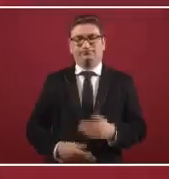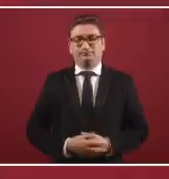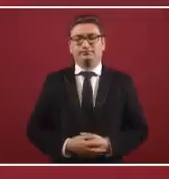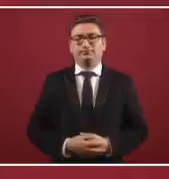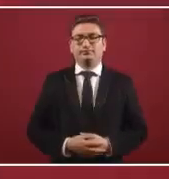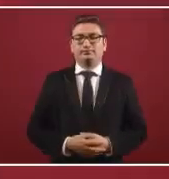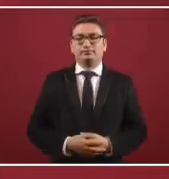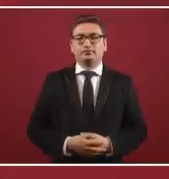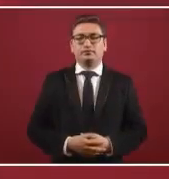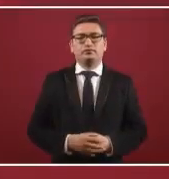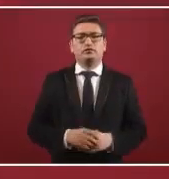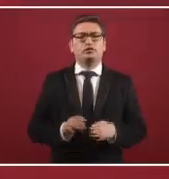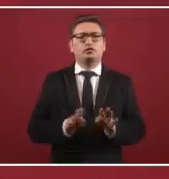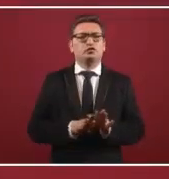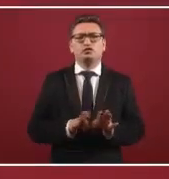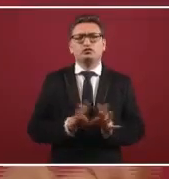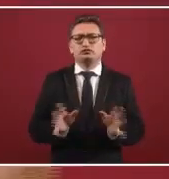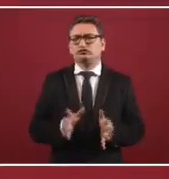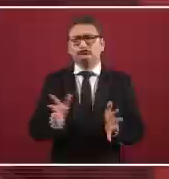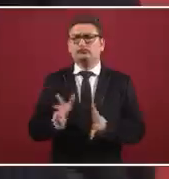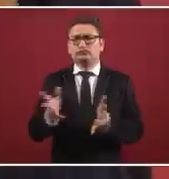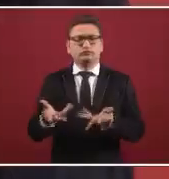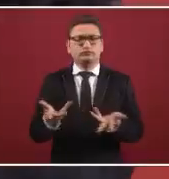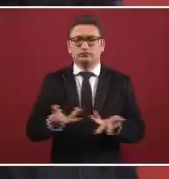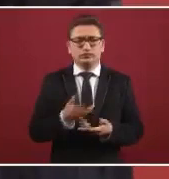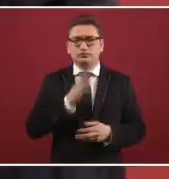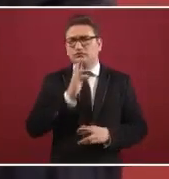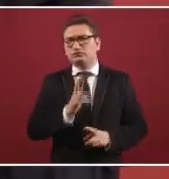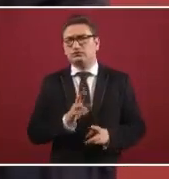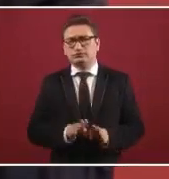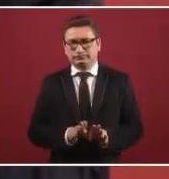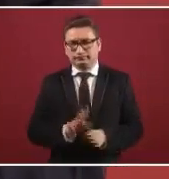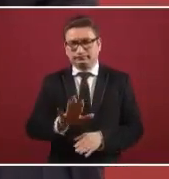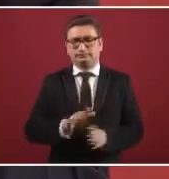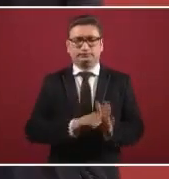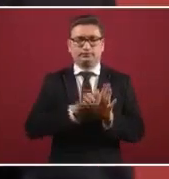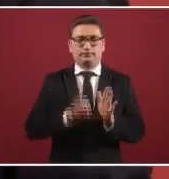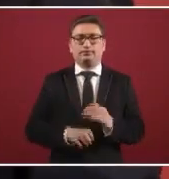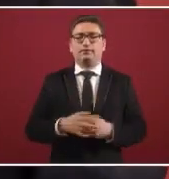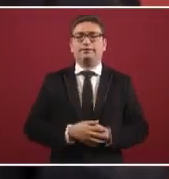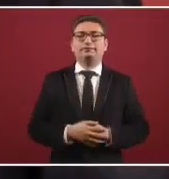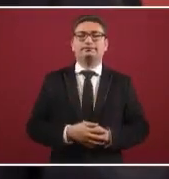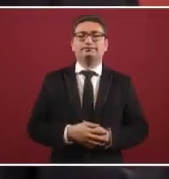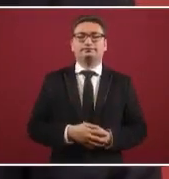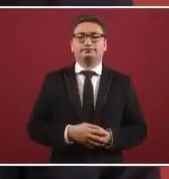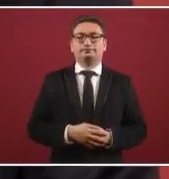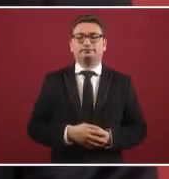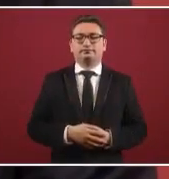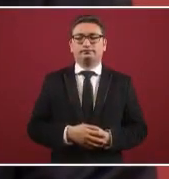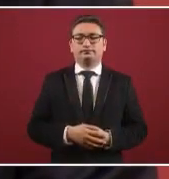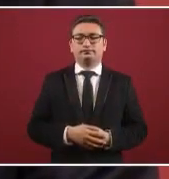médicos. ¿Cómo vamos a resolver esto? Por ejemplo, ahí